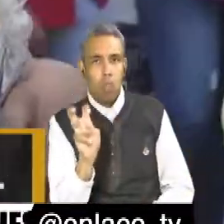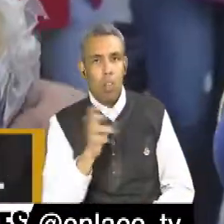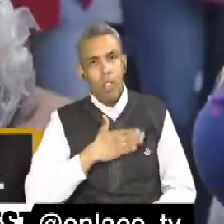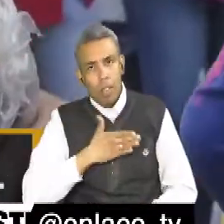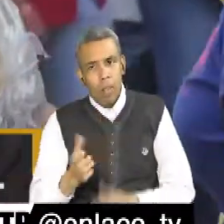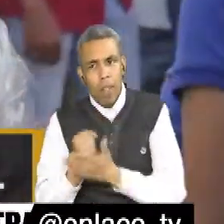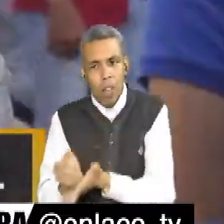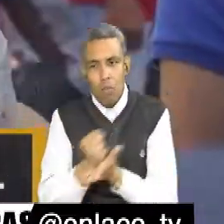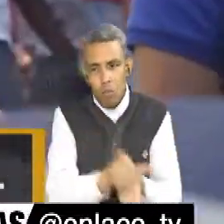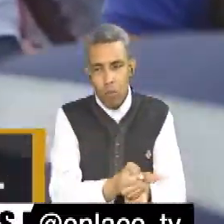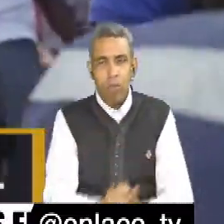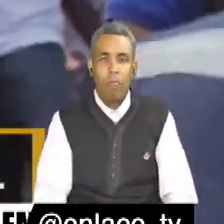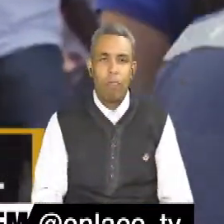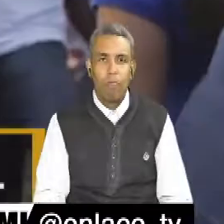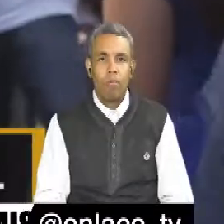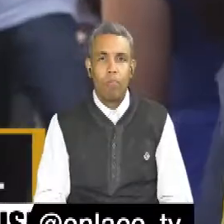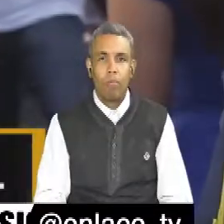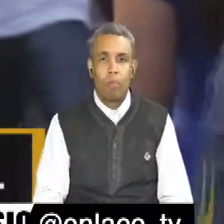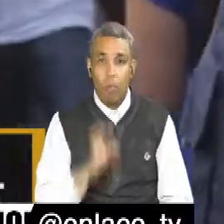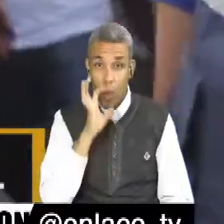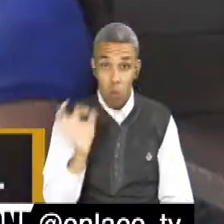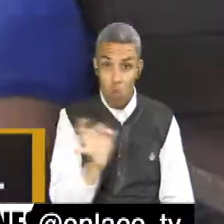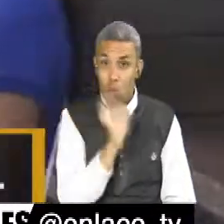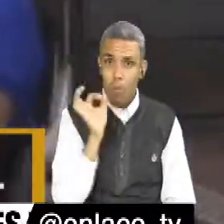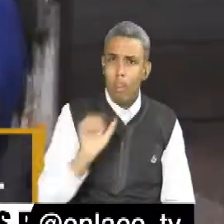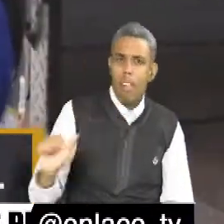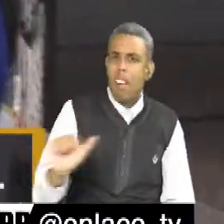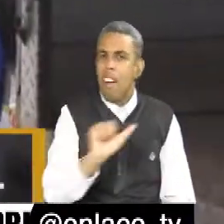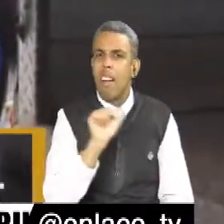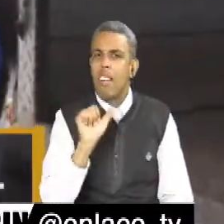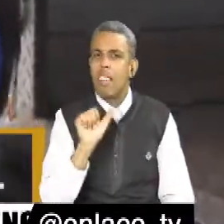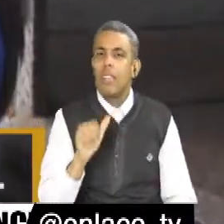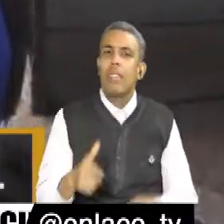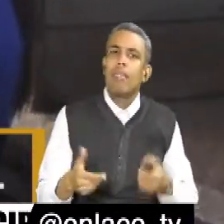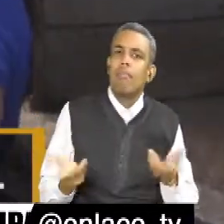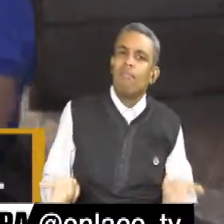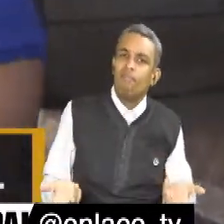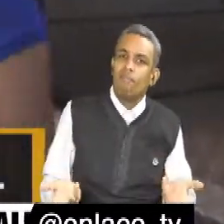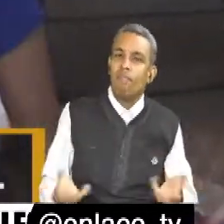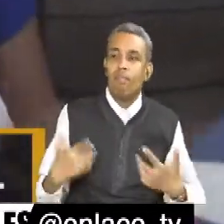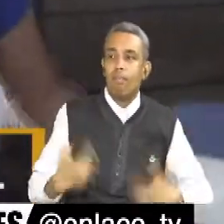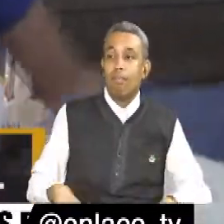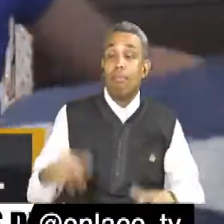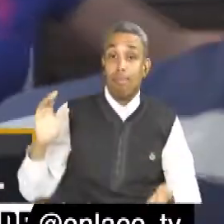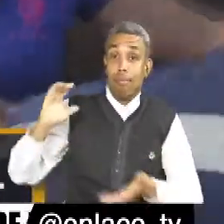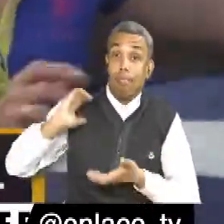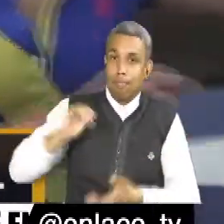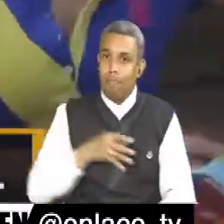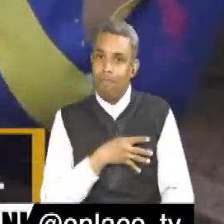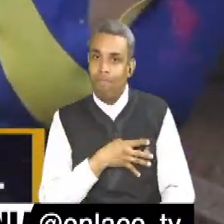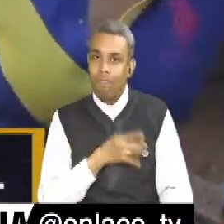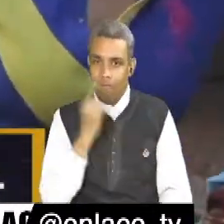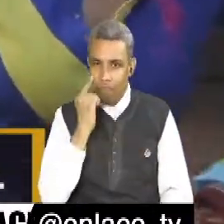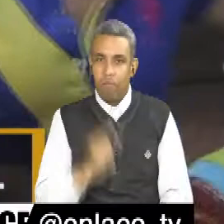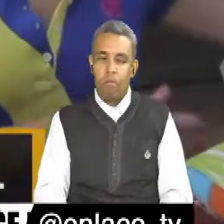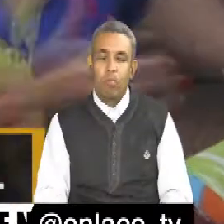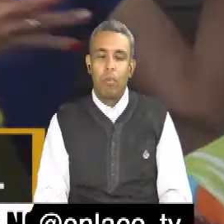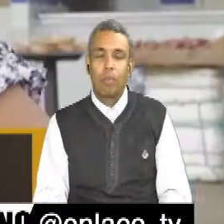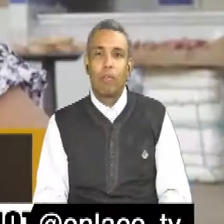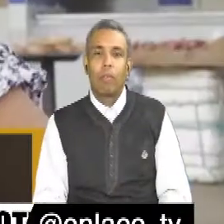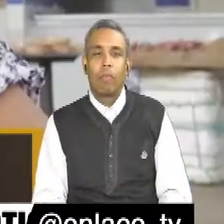el fenómeno de las lluvias. Hombres campesinos y mujeres cabeza de familia así recibieron esos auxilios otorgados por el gobierno